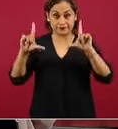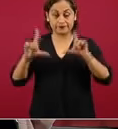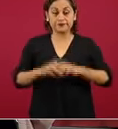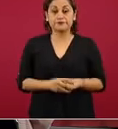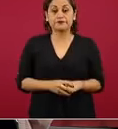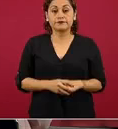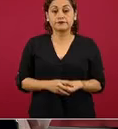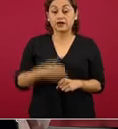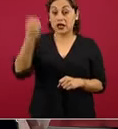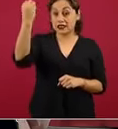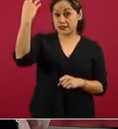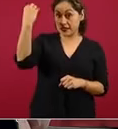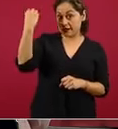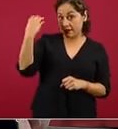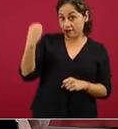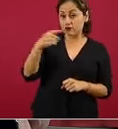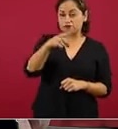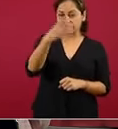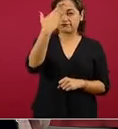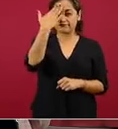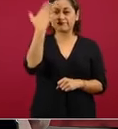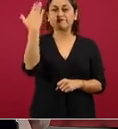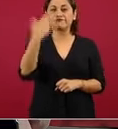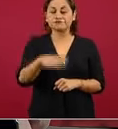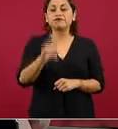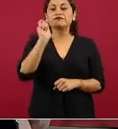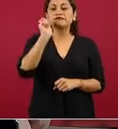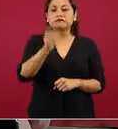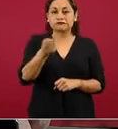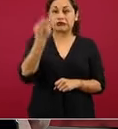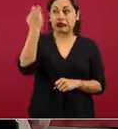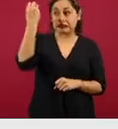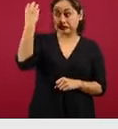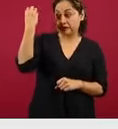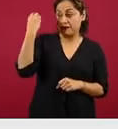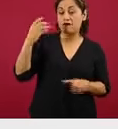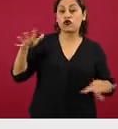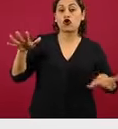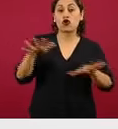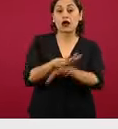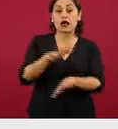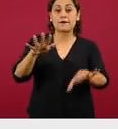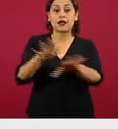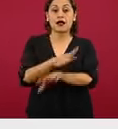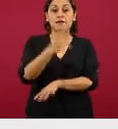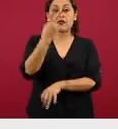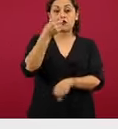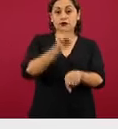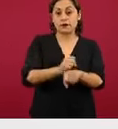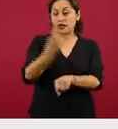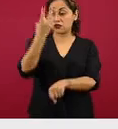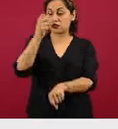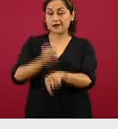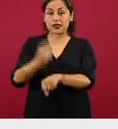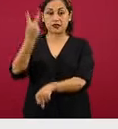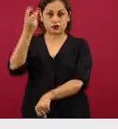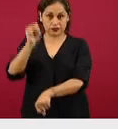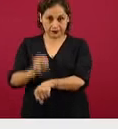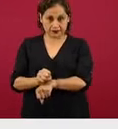El semáforo, como saben, es un semáforo que se actualiza cada 2 semanas.